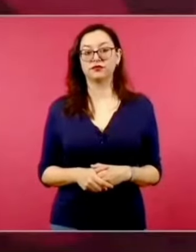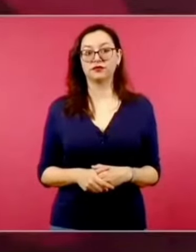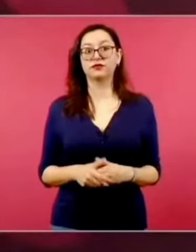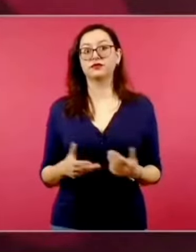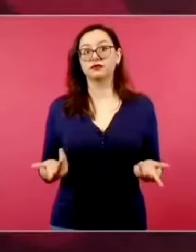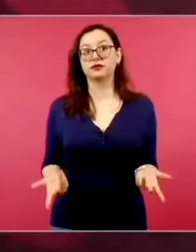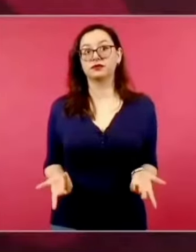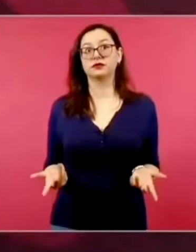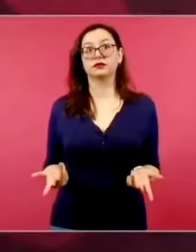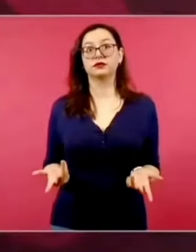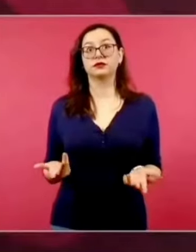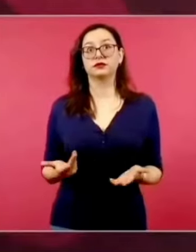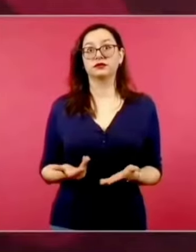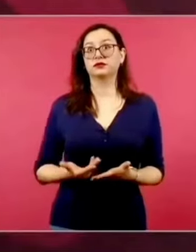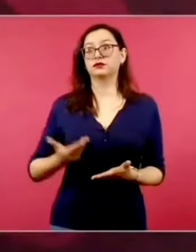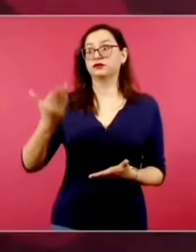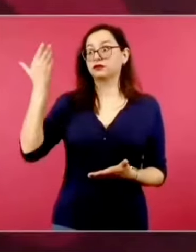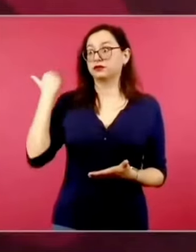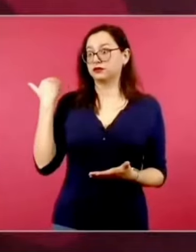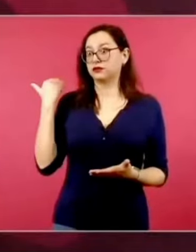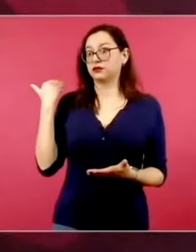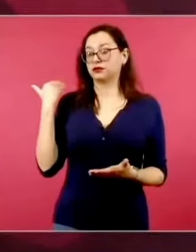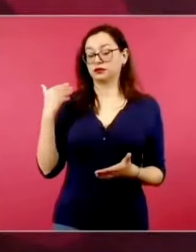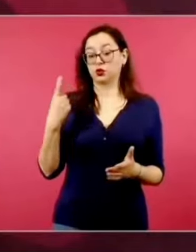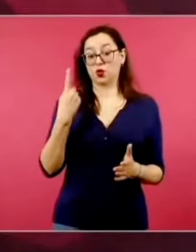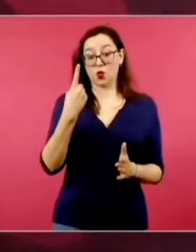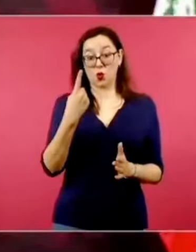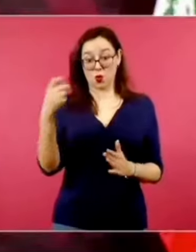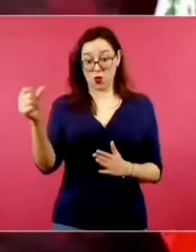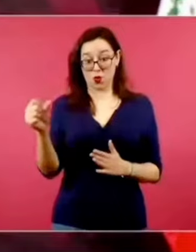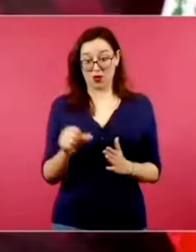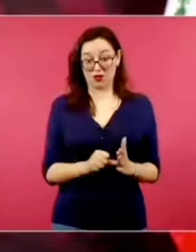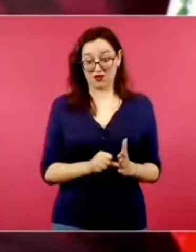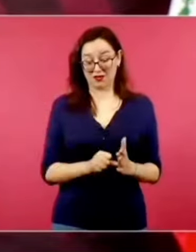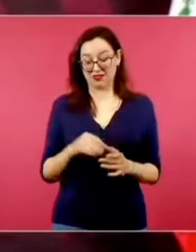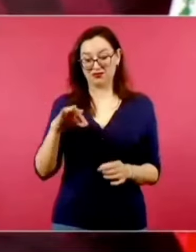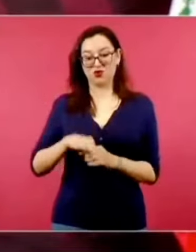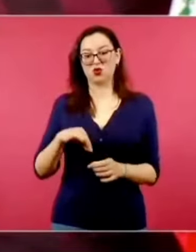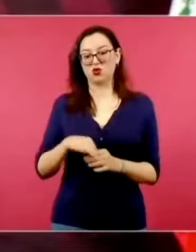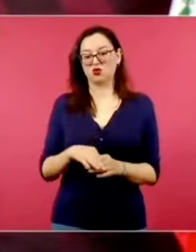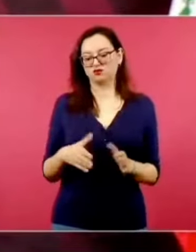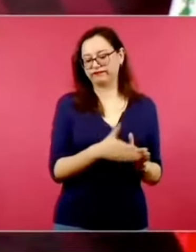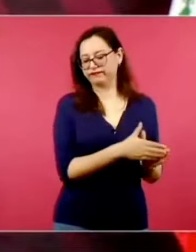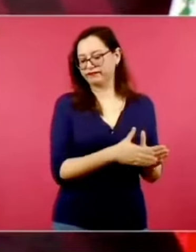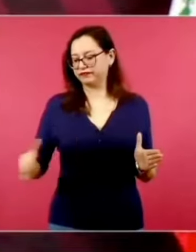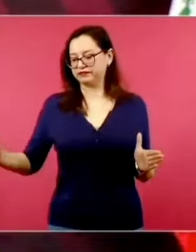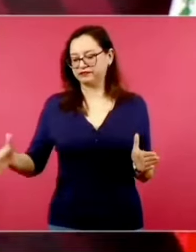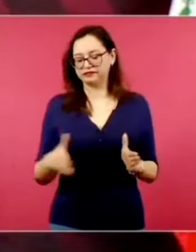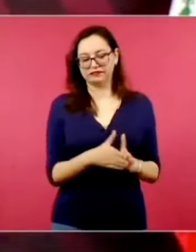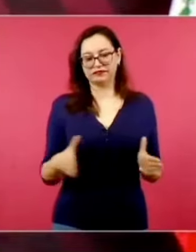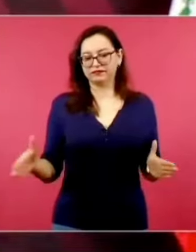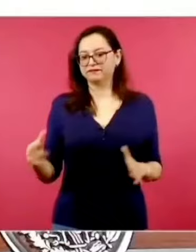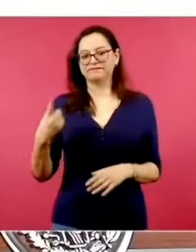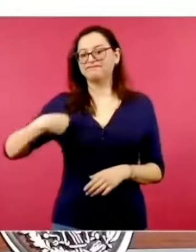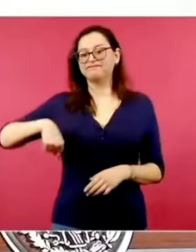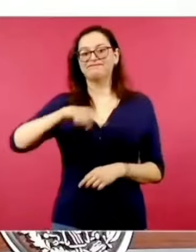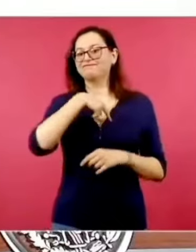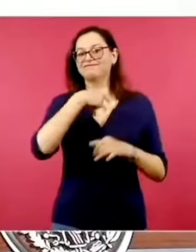en los 20 días o el mes anterior a la elección